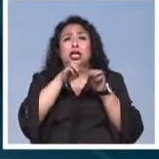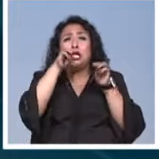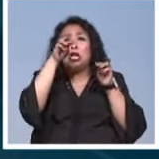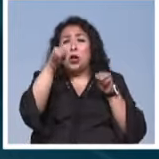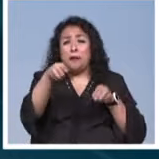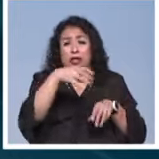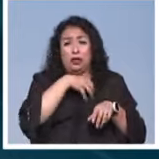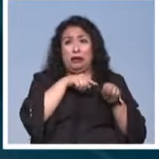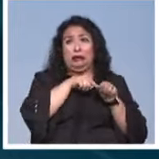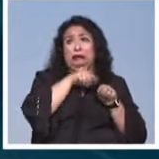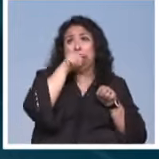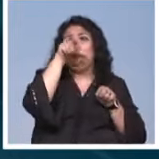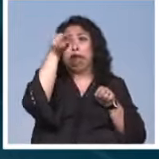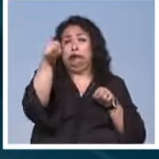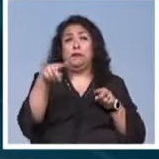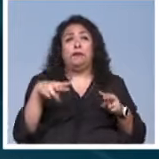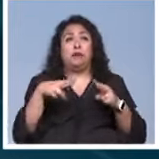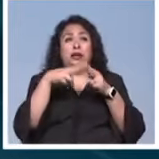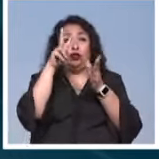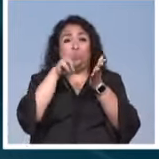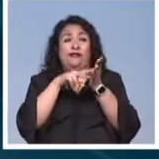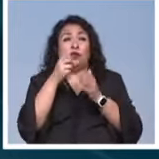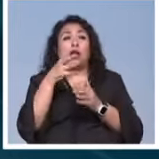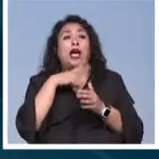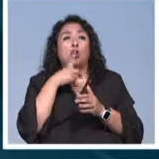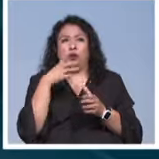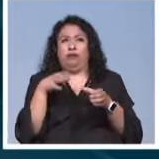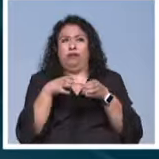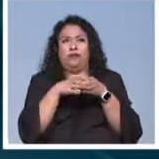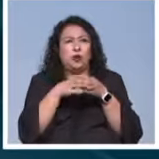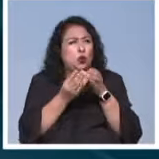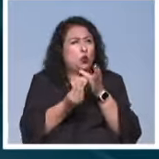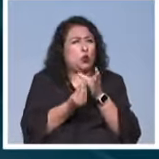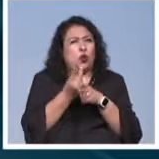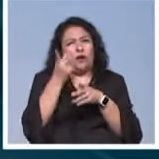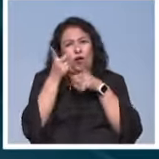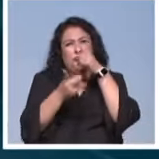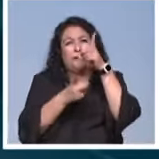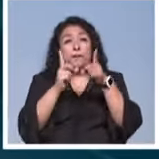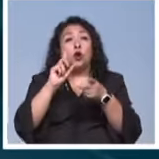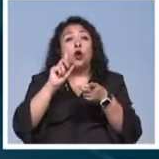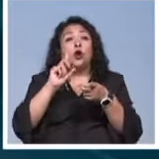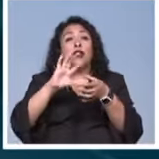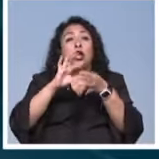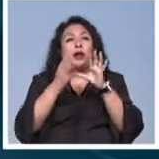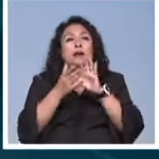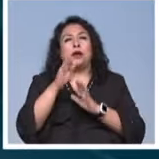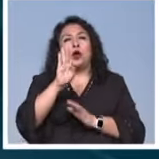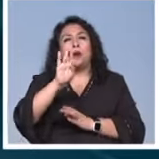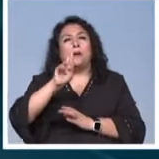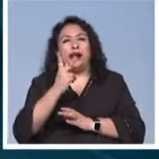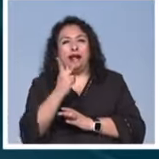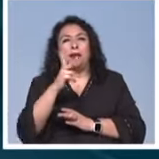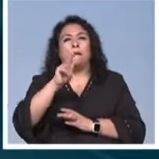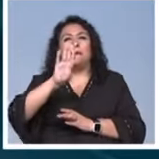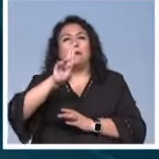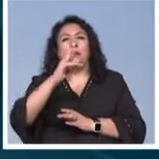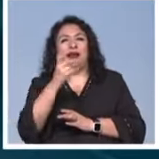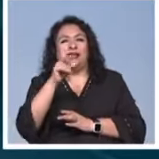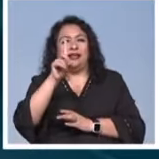de la capital. En París 2024 va a haber una disciplina que va a debutar como deporte olímpico, el break o también conocido como